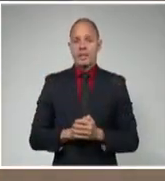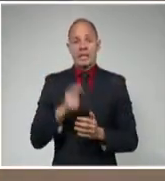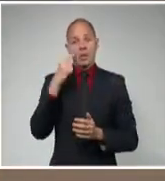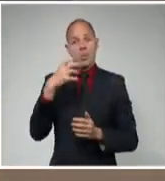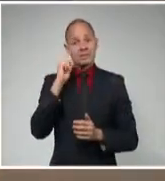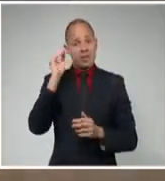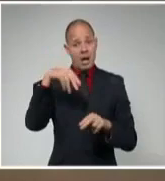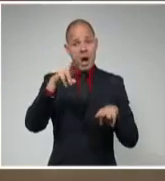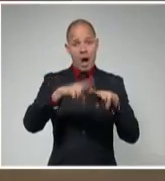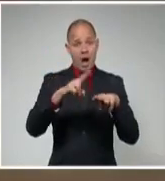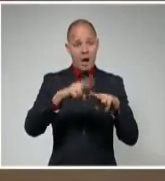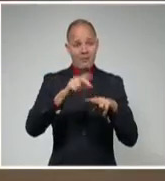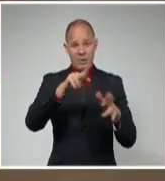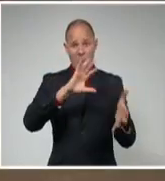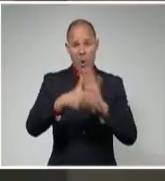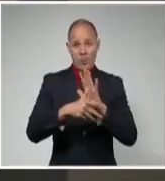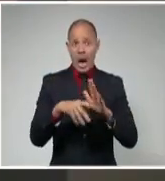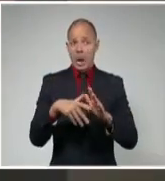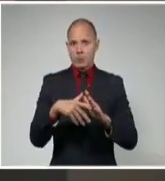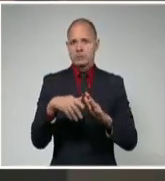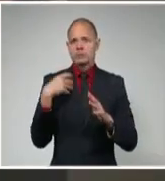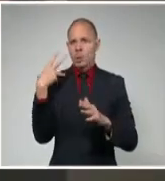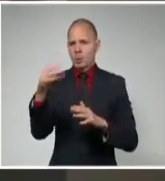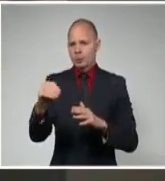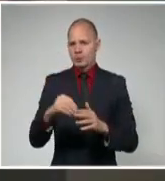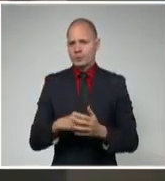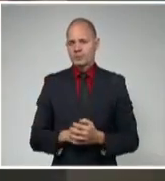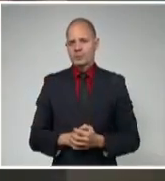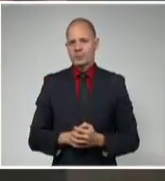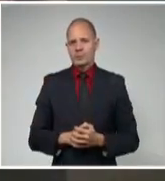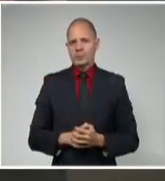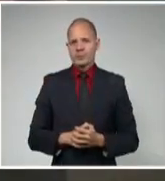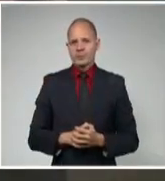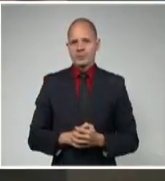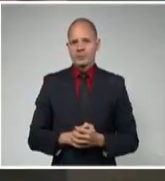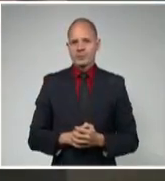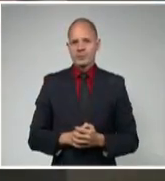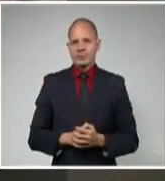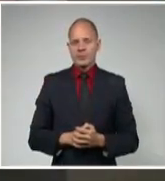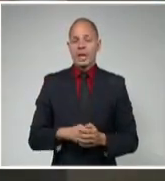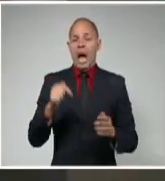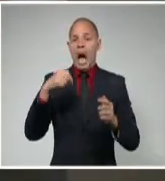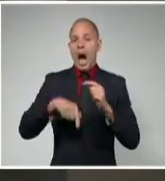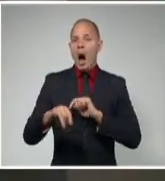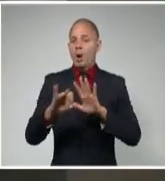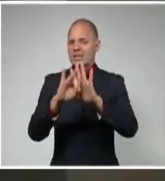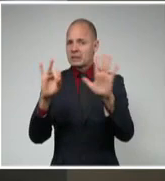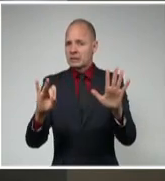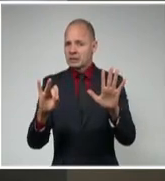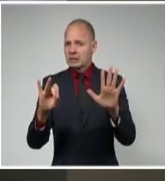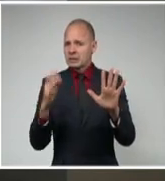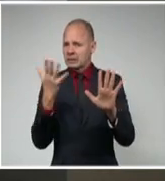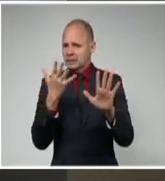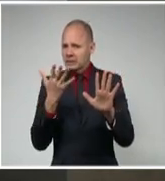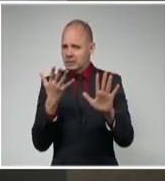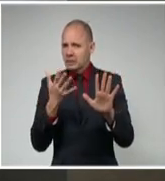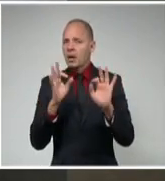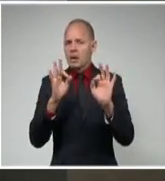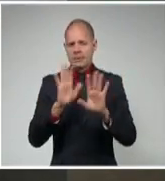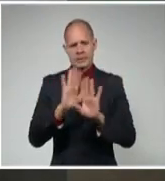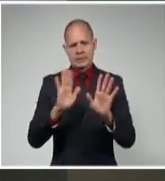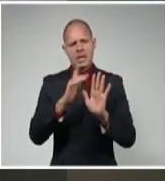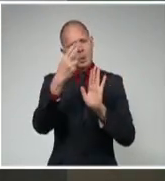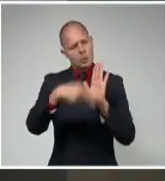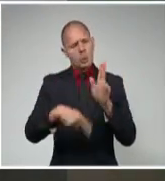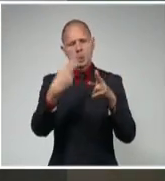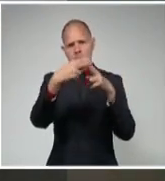programa a distancia diferenciado que recibirán de sus preparadores. La nómina que se alistará en Dominicana la presenta el jefe técnico del